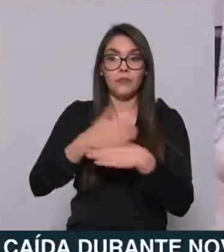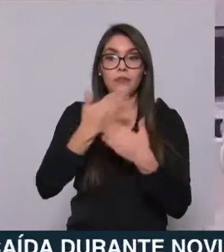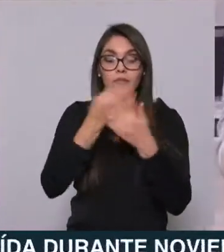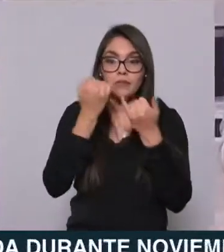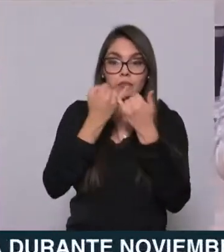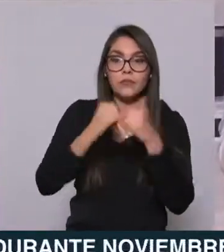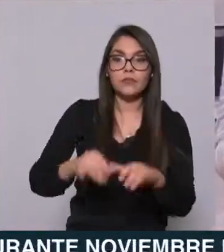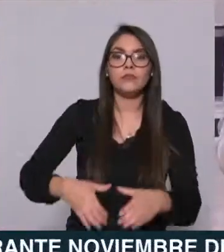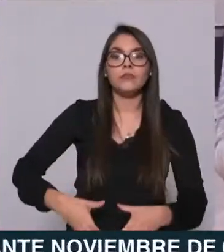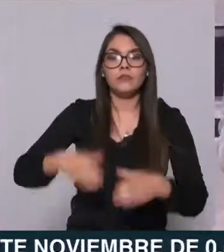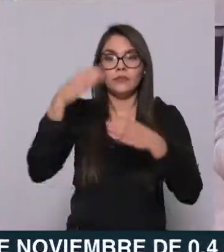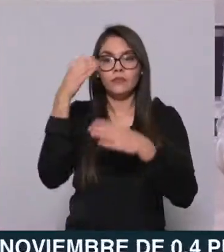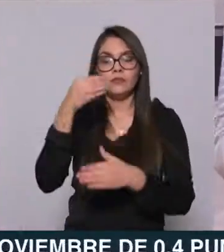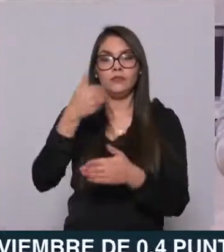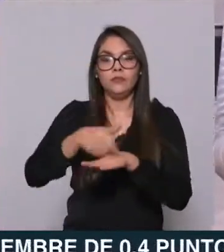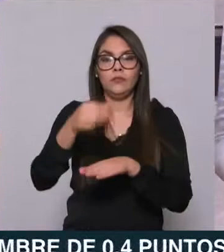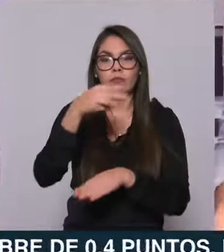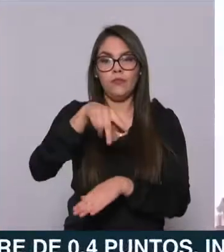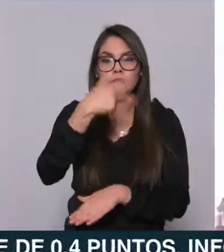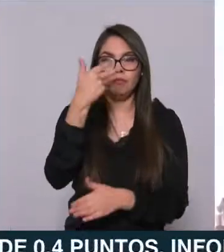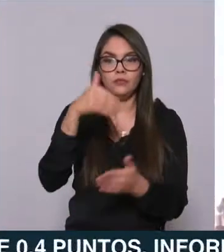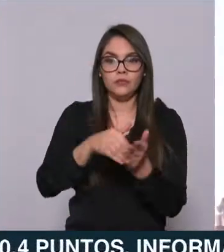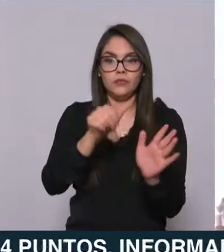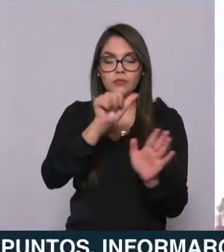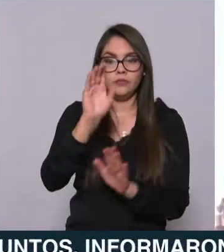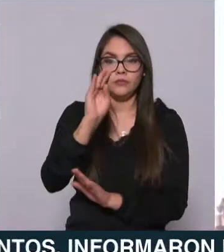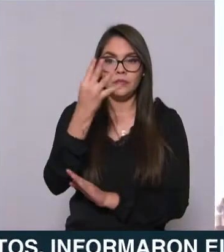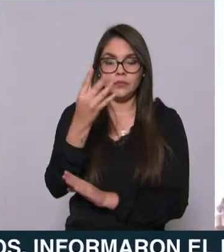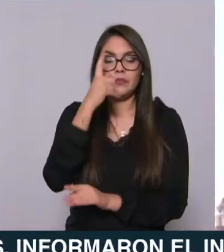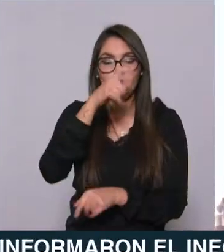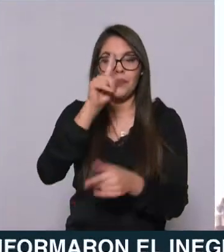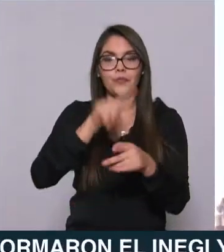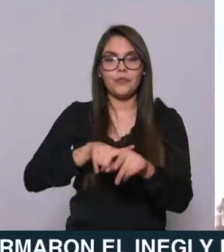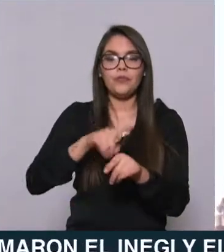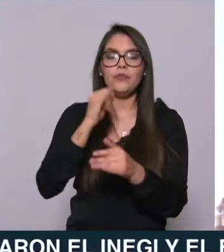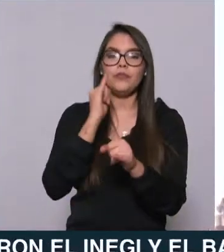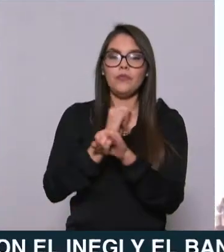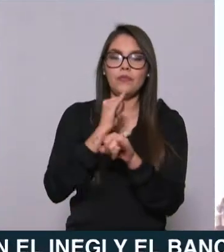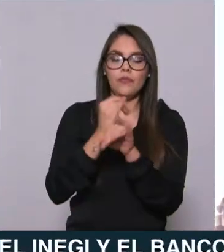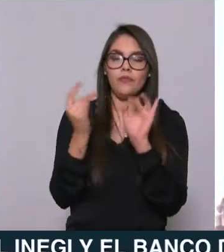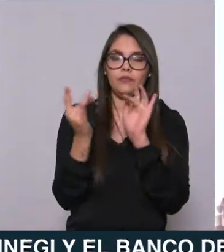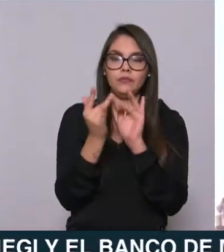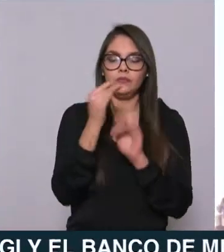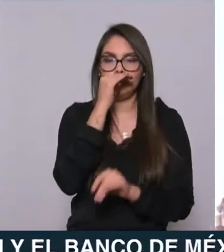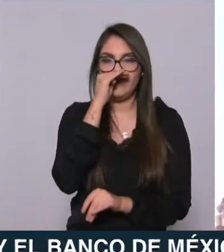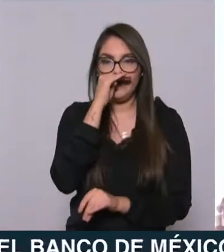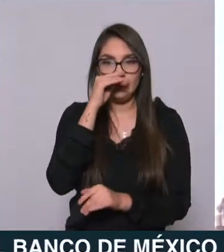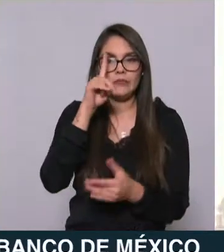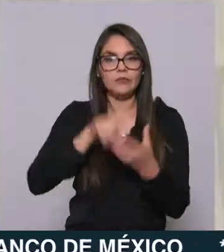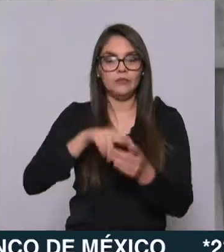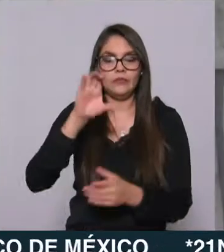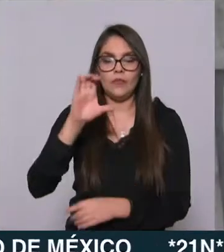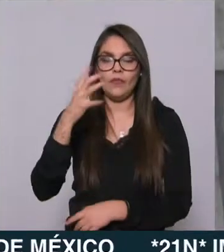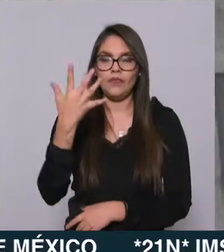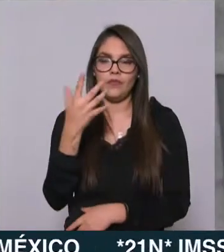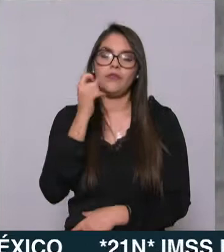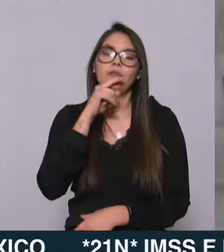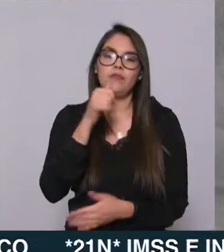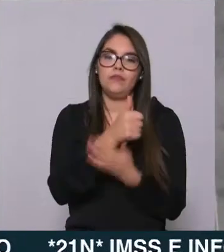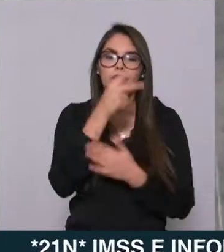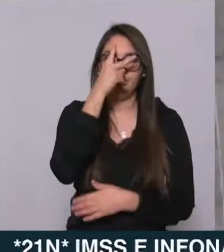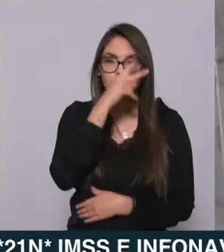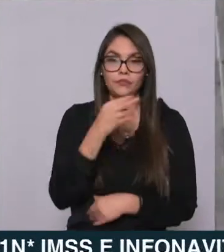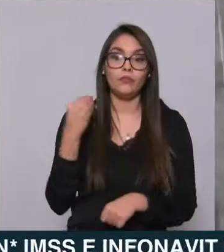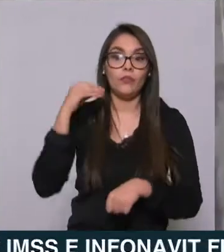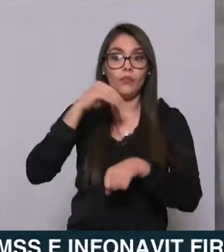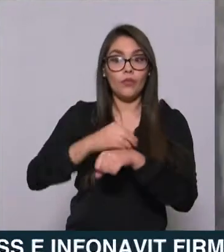del poste número 13.694 de la red de Wi-Fi gratuito y postes del C5 de la Ciudad de México. Con la instalación de